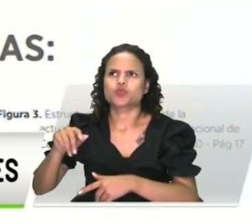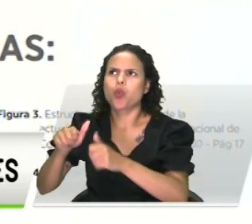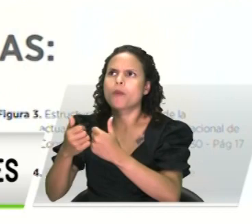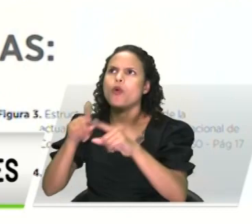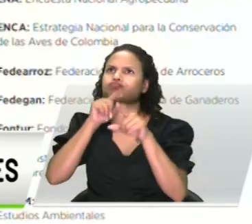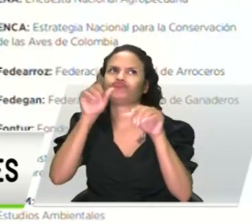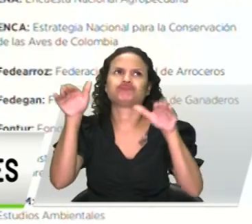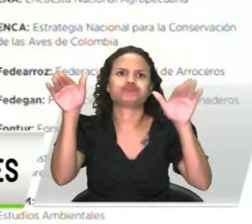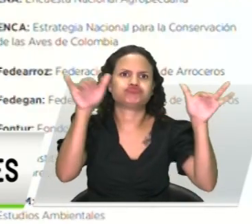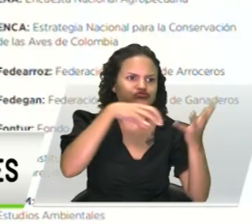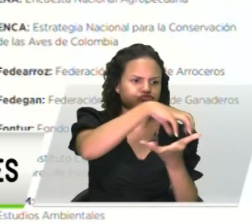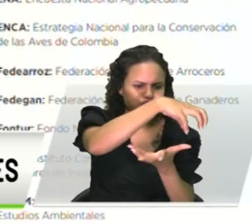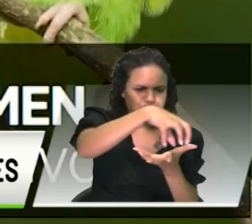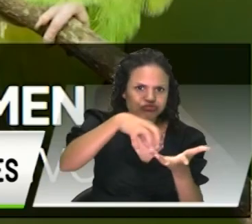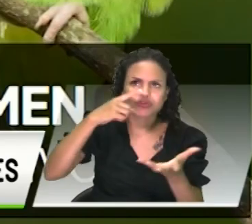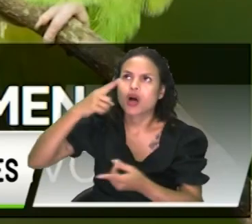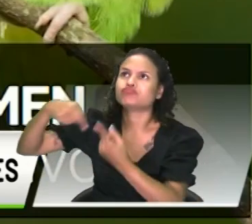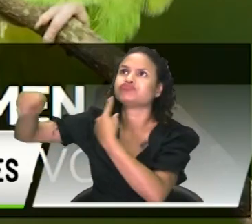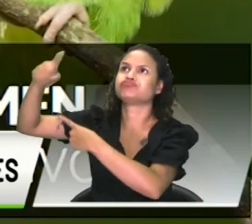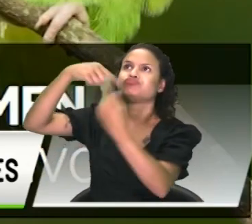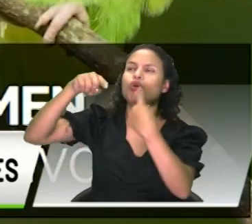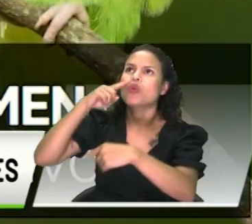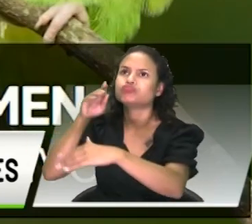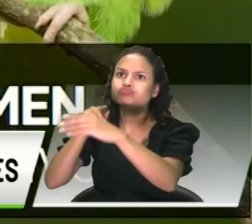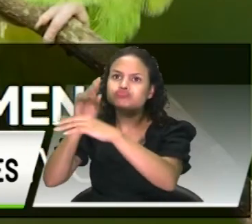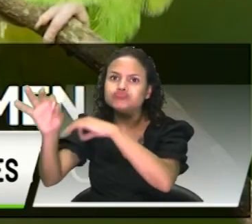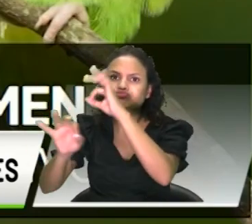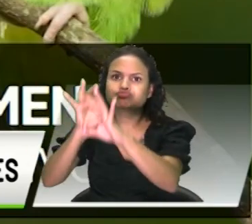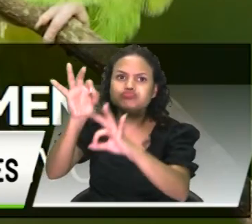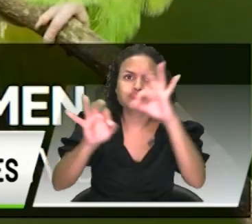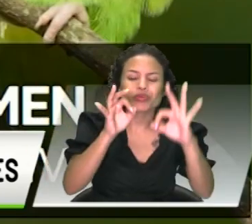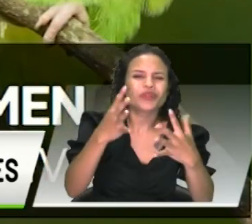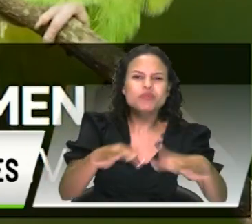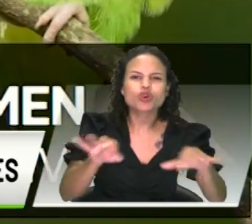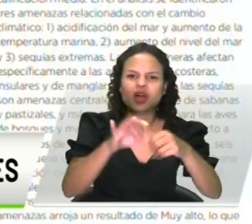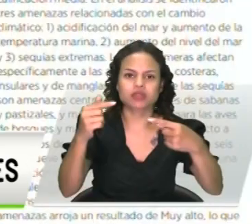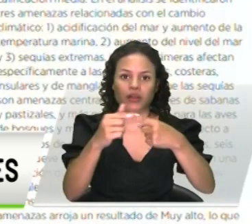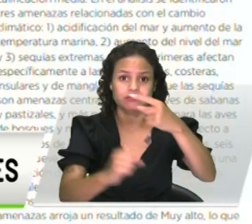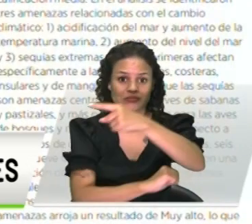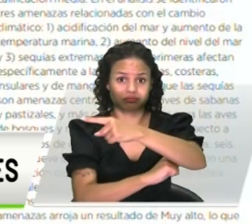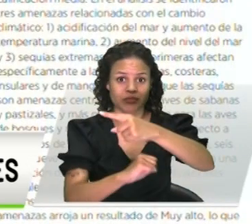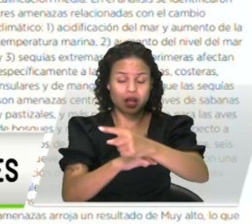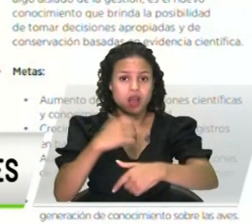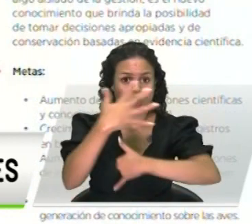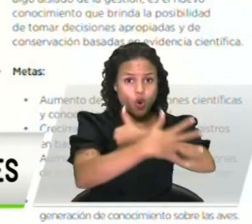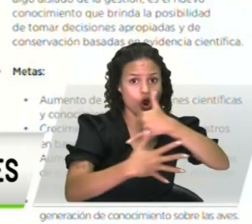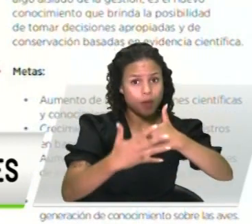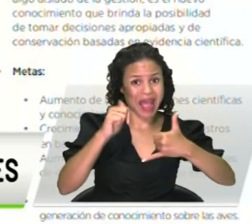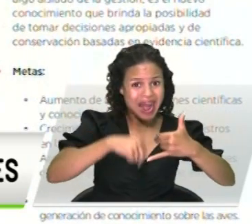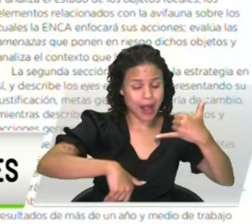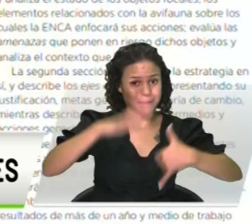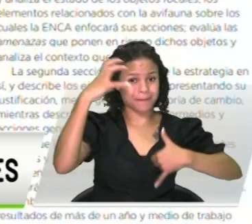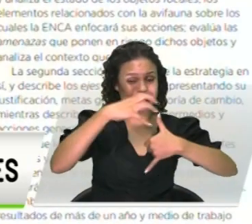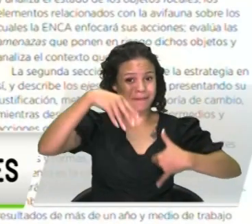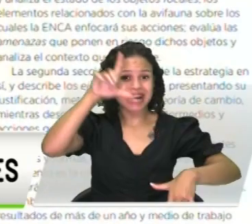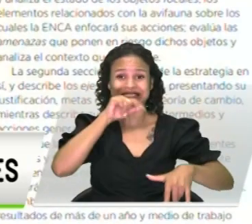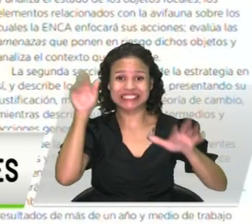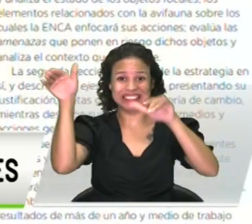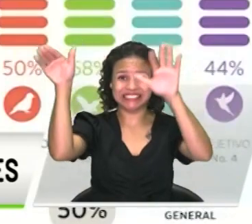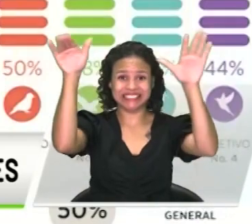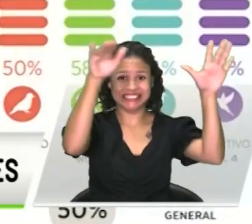avifauna residente y migratoria, entre las que se destaca reforzar la idea de que Colombia es el país de las aves, enfocarse en